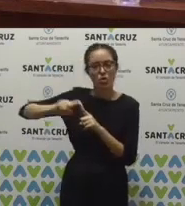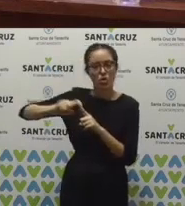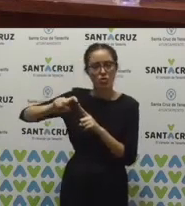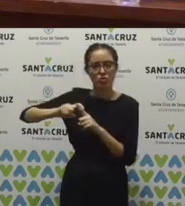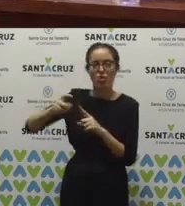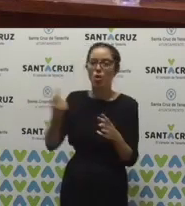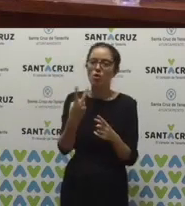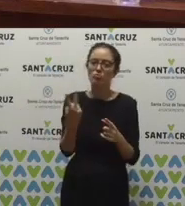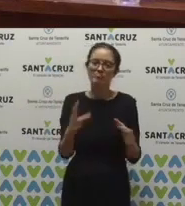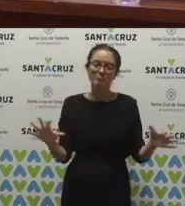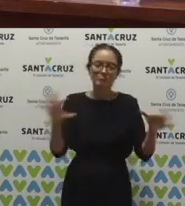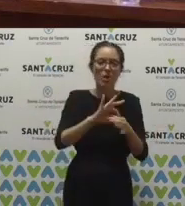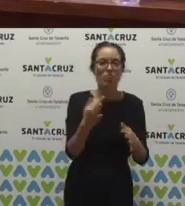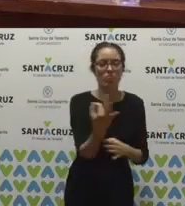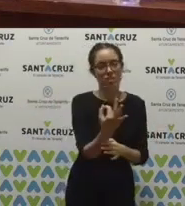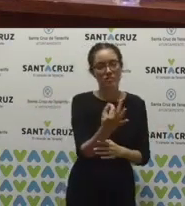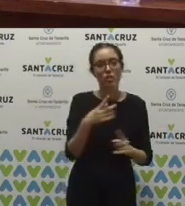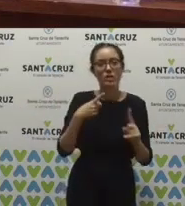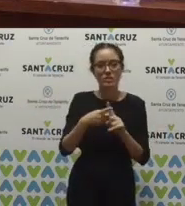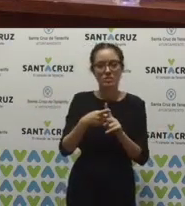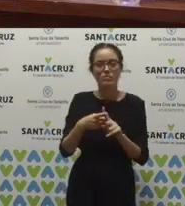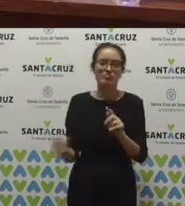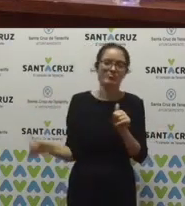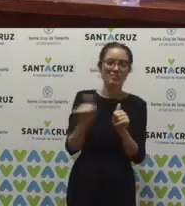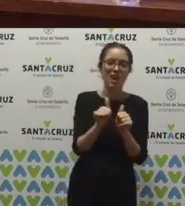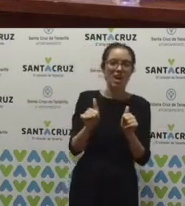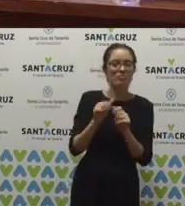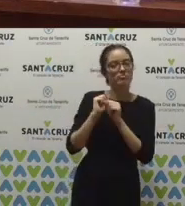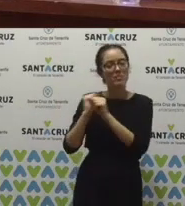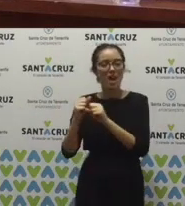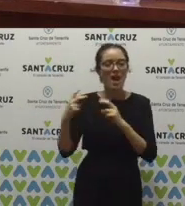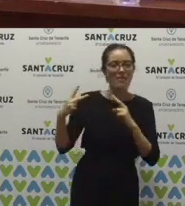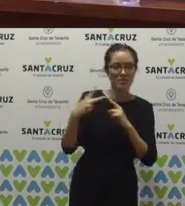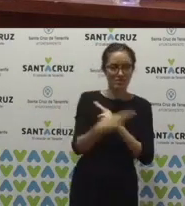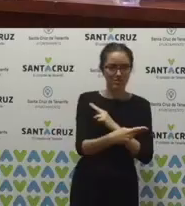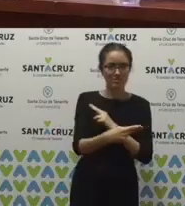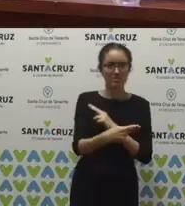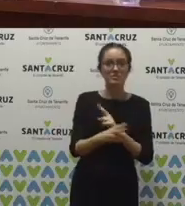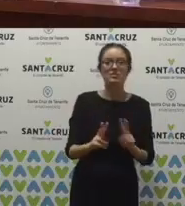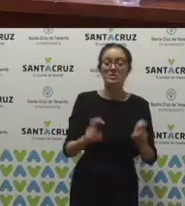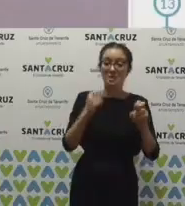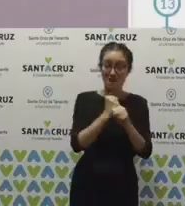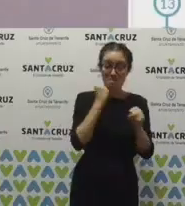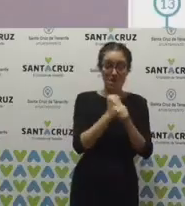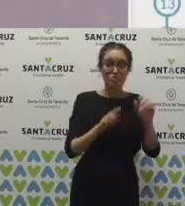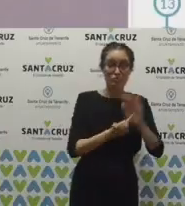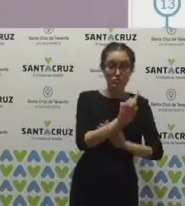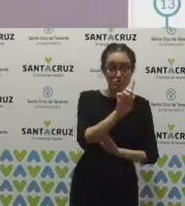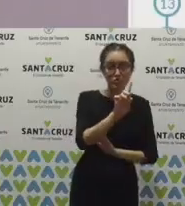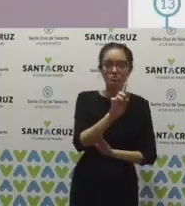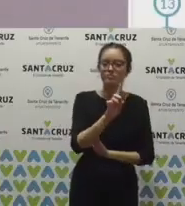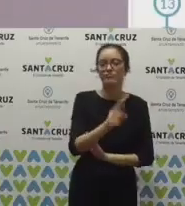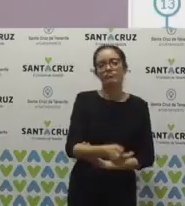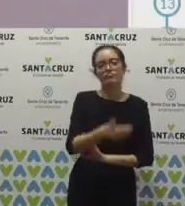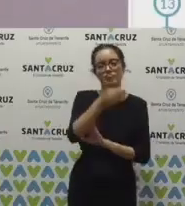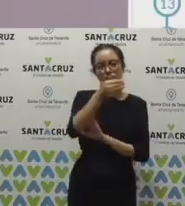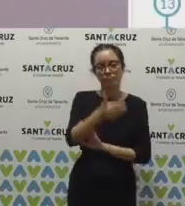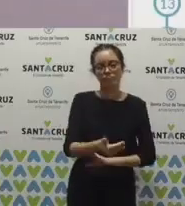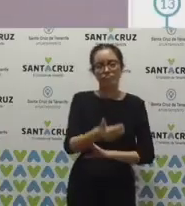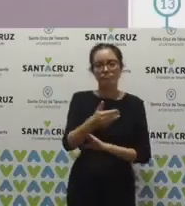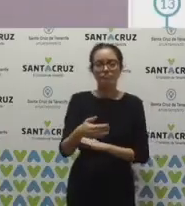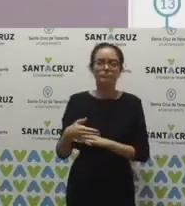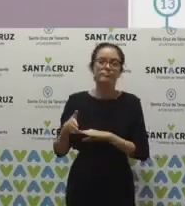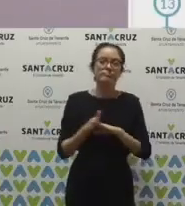y dependencia la apuesta por la innovación social y el empleo resulta vital entre los sectores más golpeados